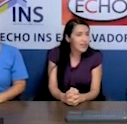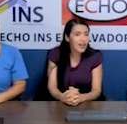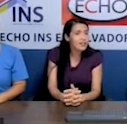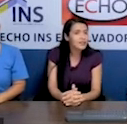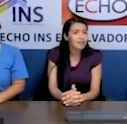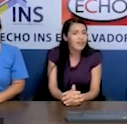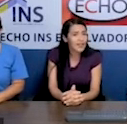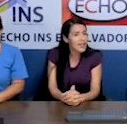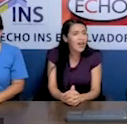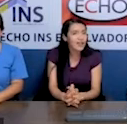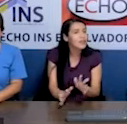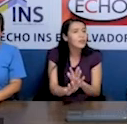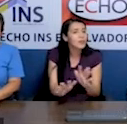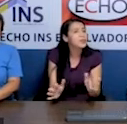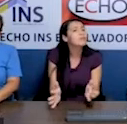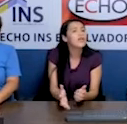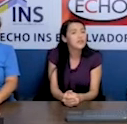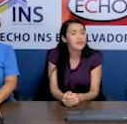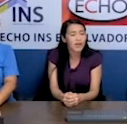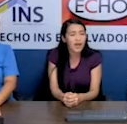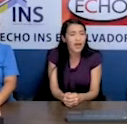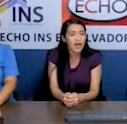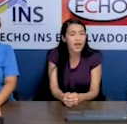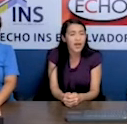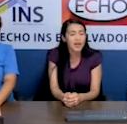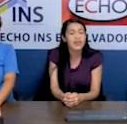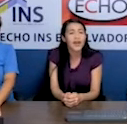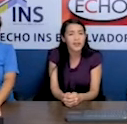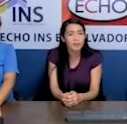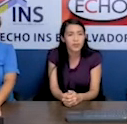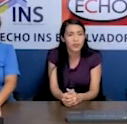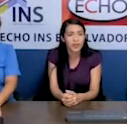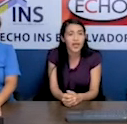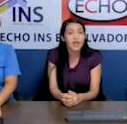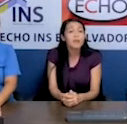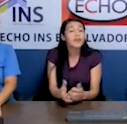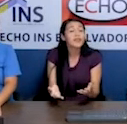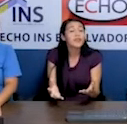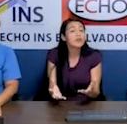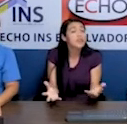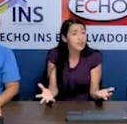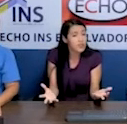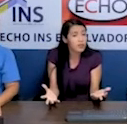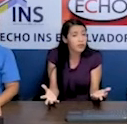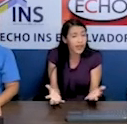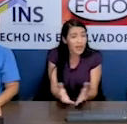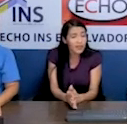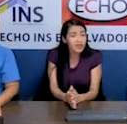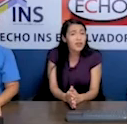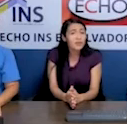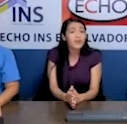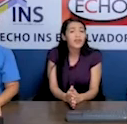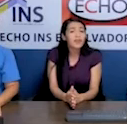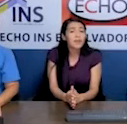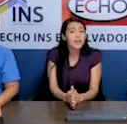de cabeza, la cefalea, es de lo principal que se va a quejar la persona. Puede tener un déficit